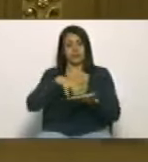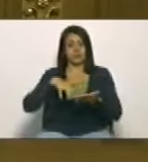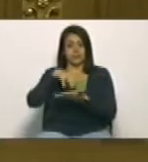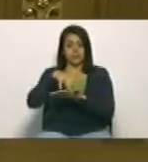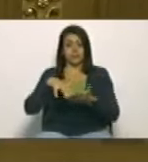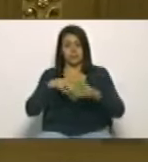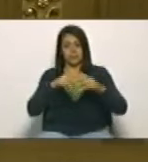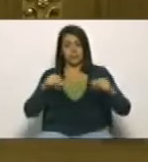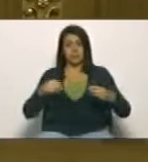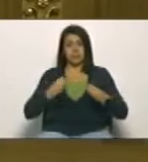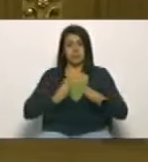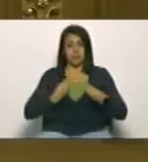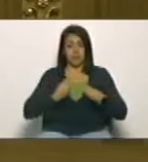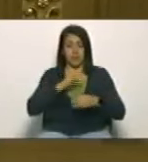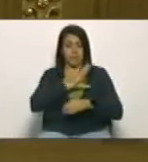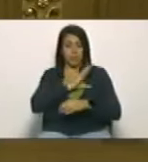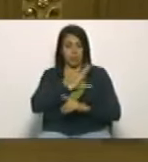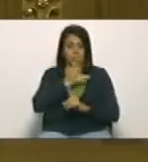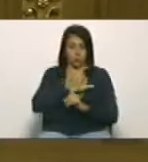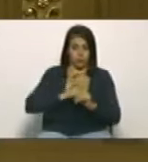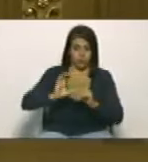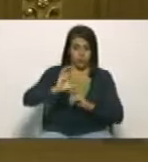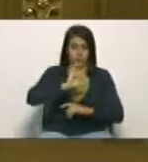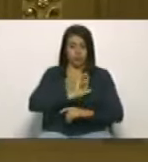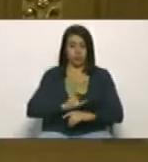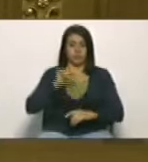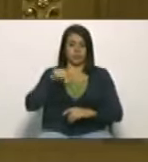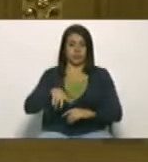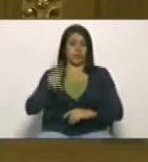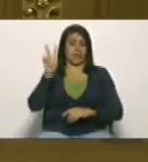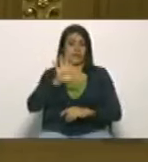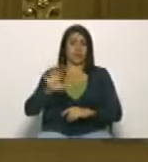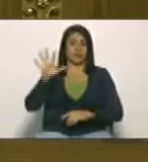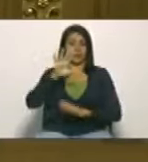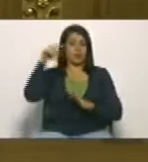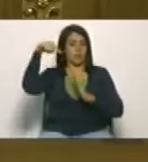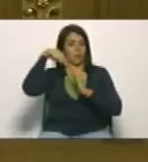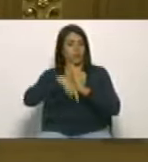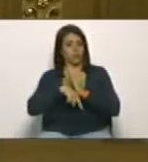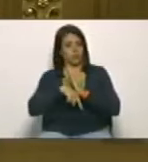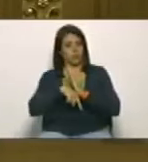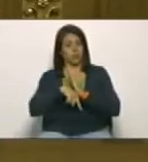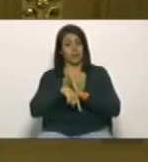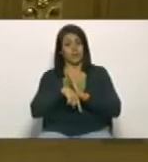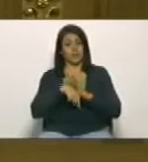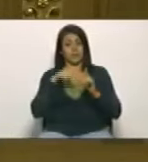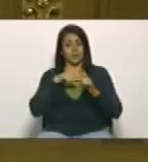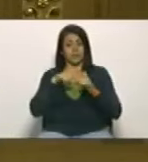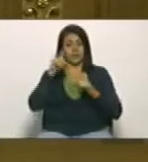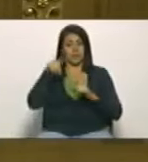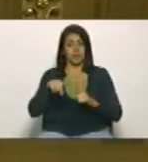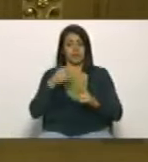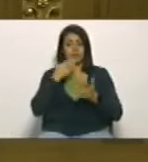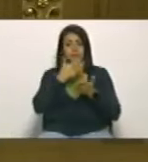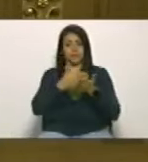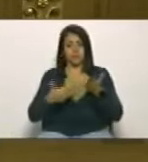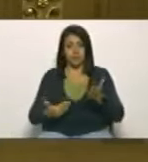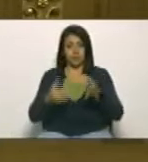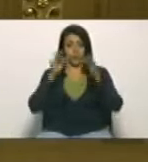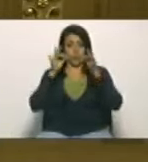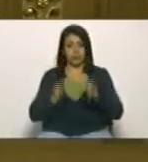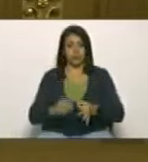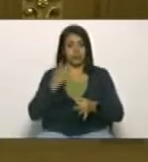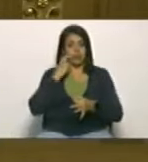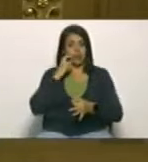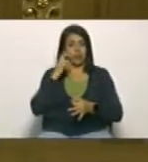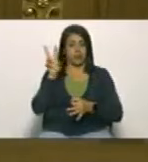para mantener vivo el patrimonio cultural que es la Venezuela profunda. Por eso, también proponemos la declaratoria del